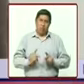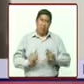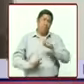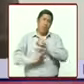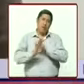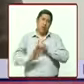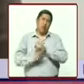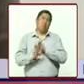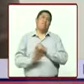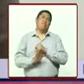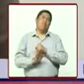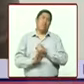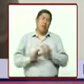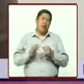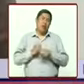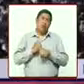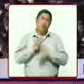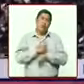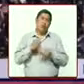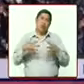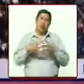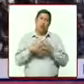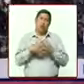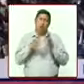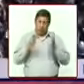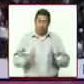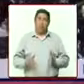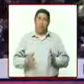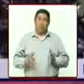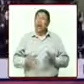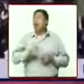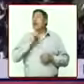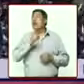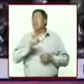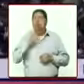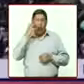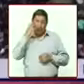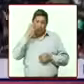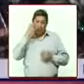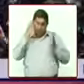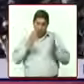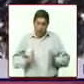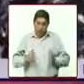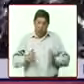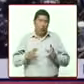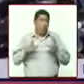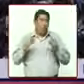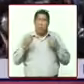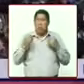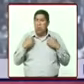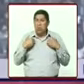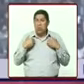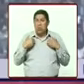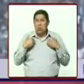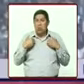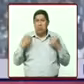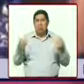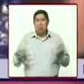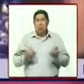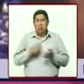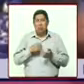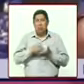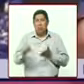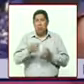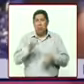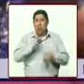defendiendo, por estos bloqueadores, que seguramente estos cocoleros del Chapare no tienen sus obligaciones con el Estado, no pagan